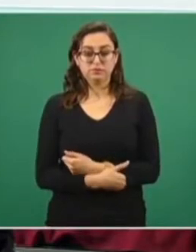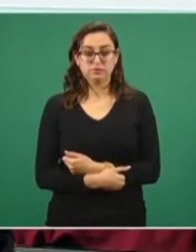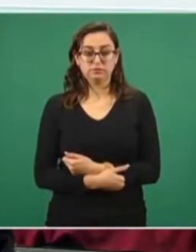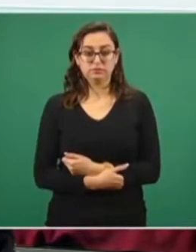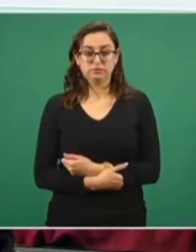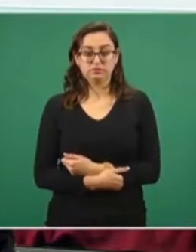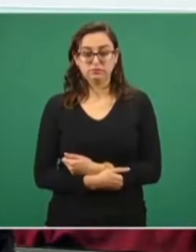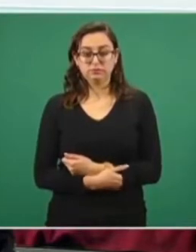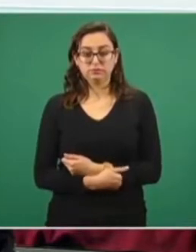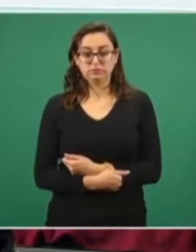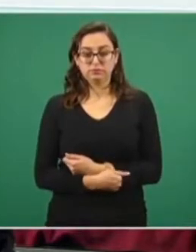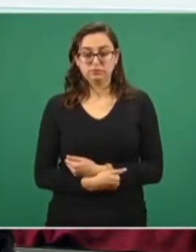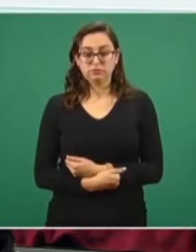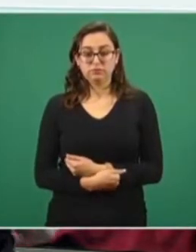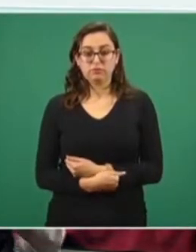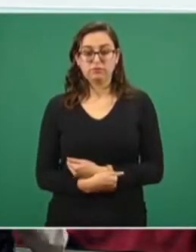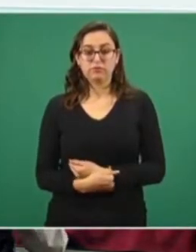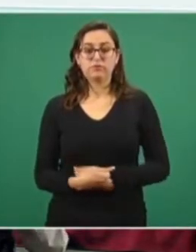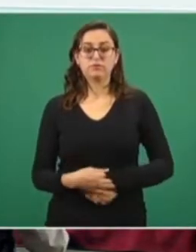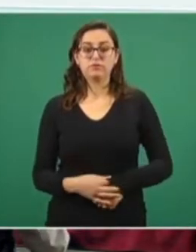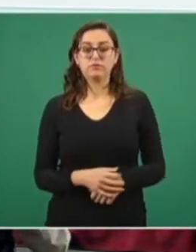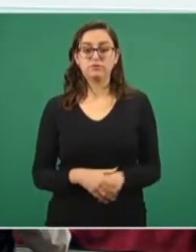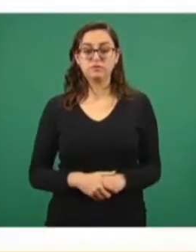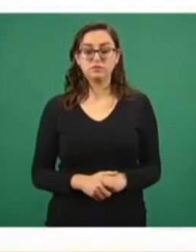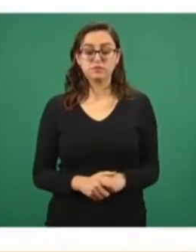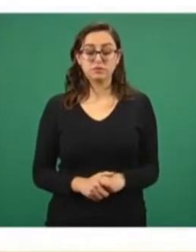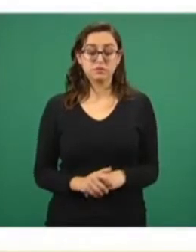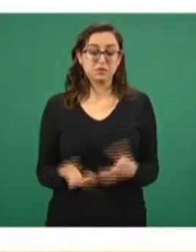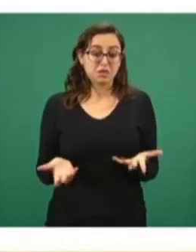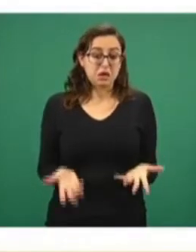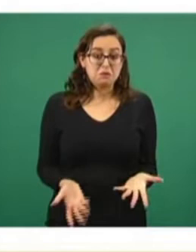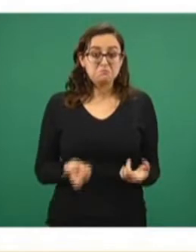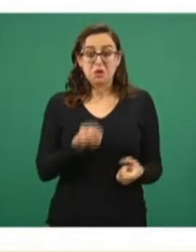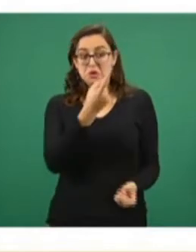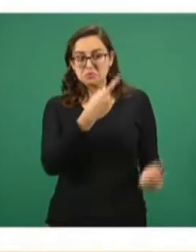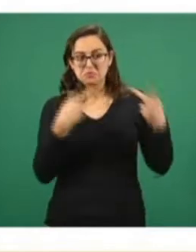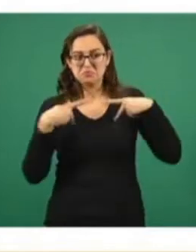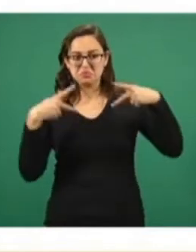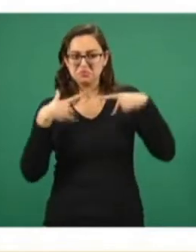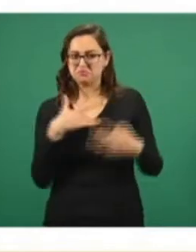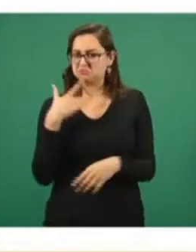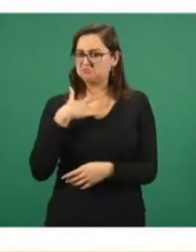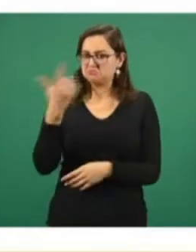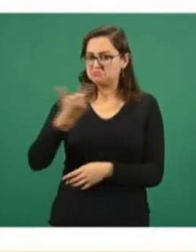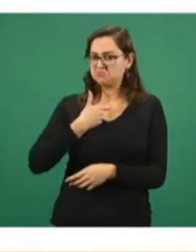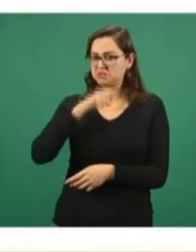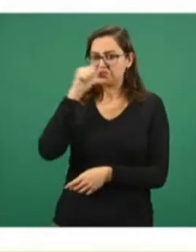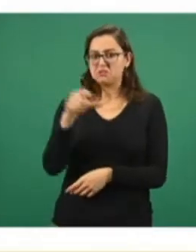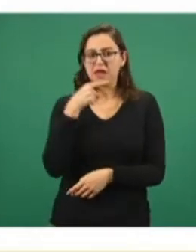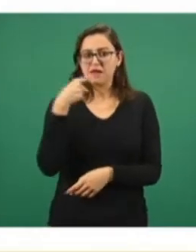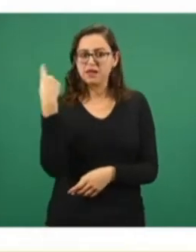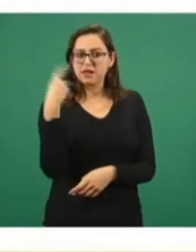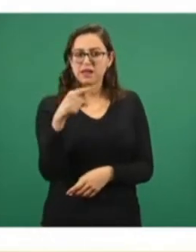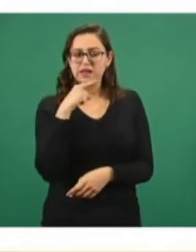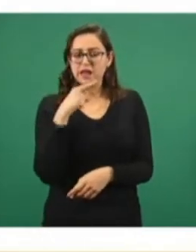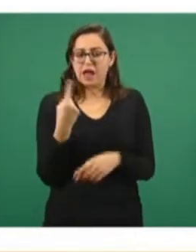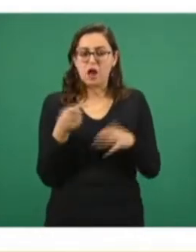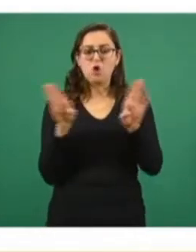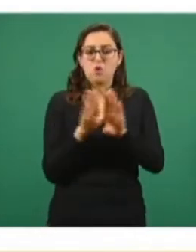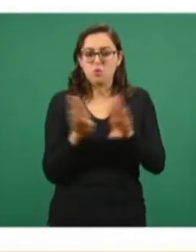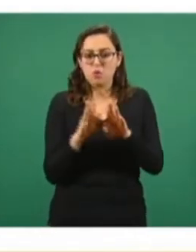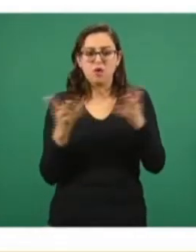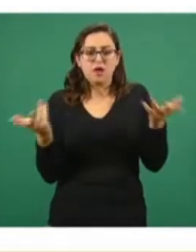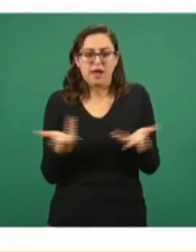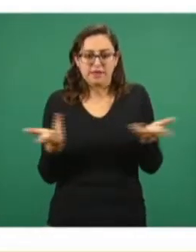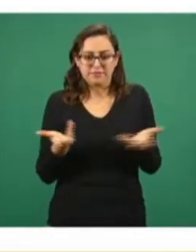Para la atención de las quejas o de las solicitudes del personal para la atención del bono COVID, se tiene este correo